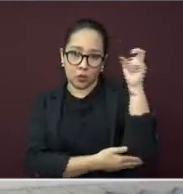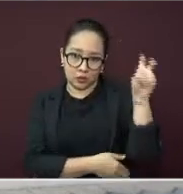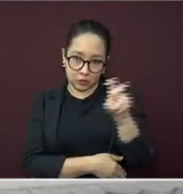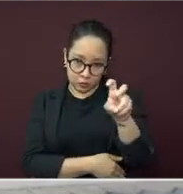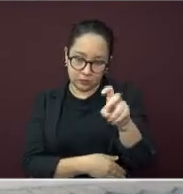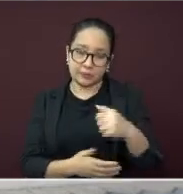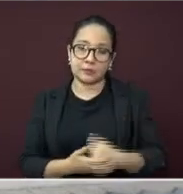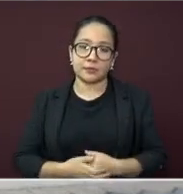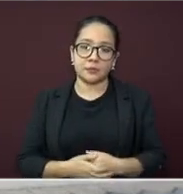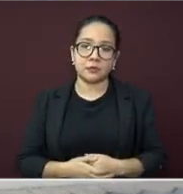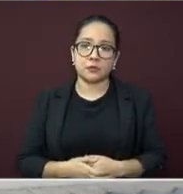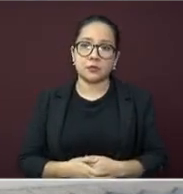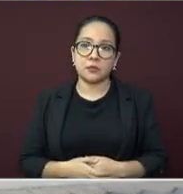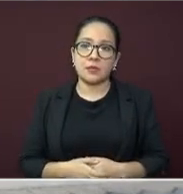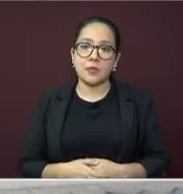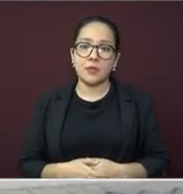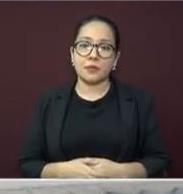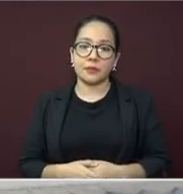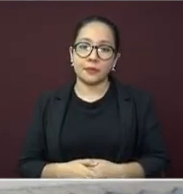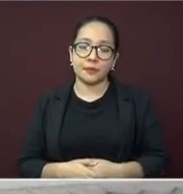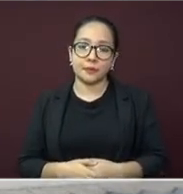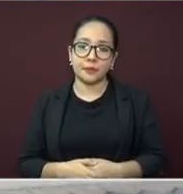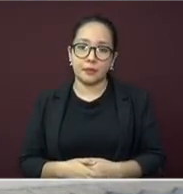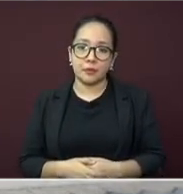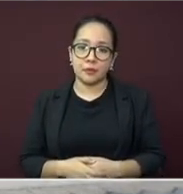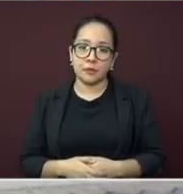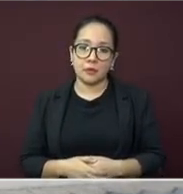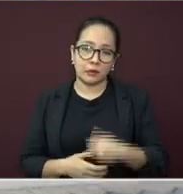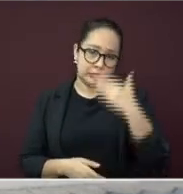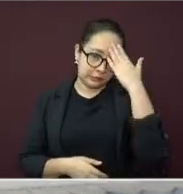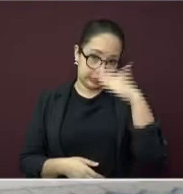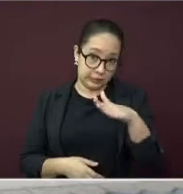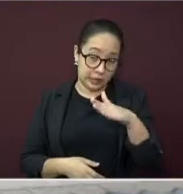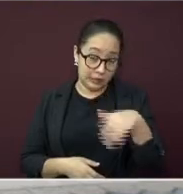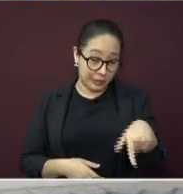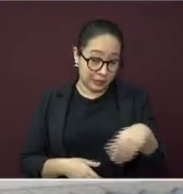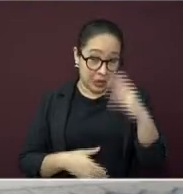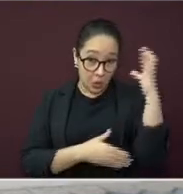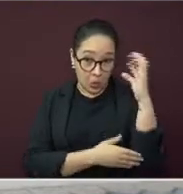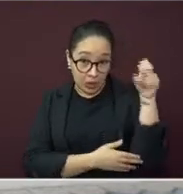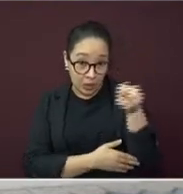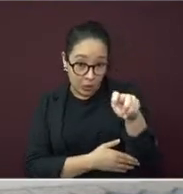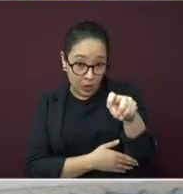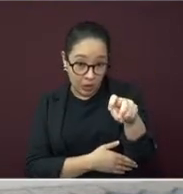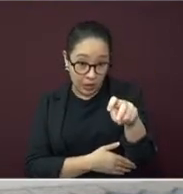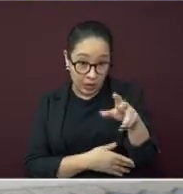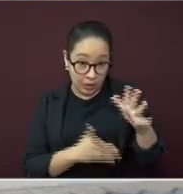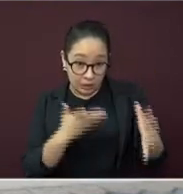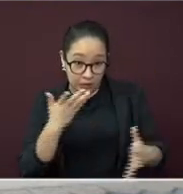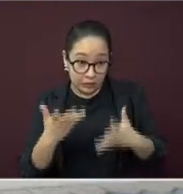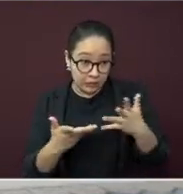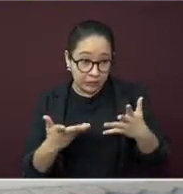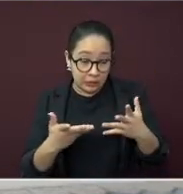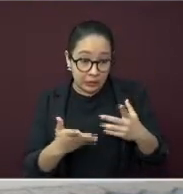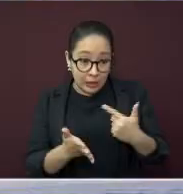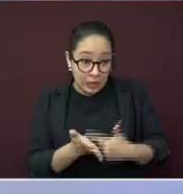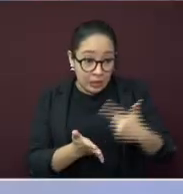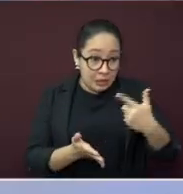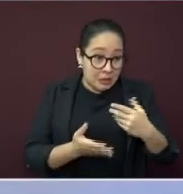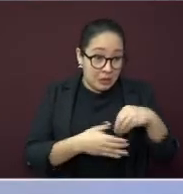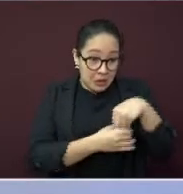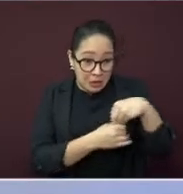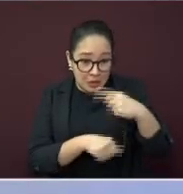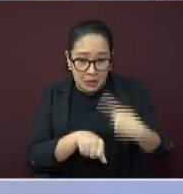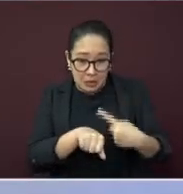aunque en realidad no se llegó a la situación crítica para lo que estaban diseñados se decidió